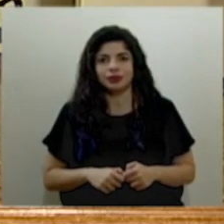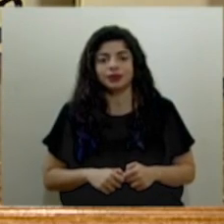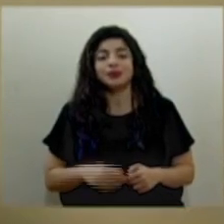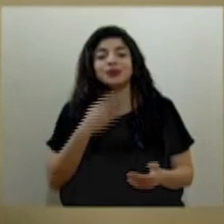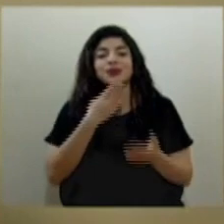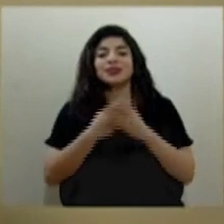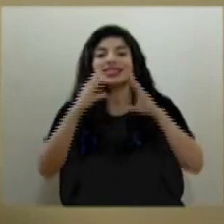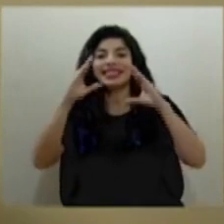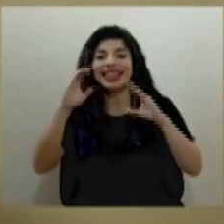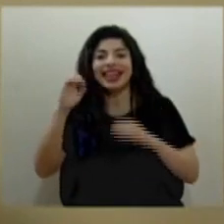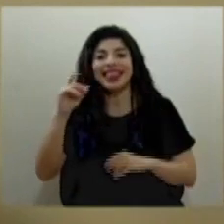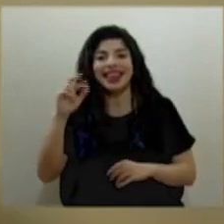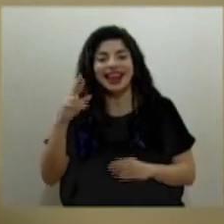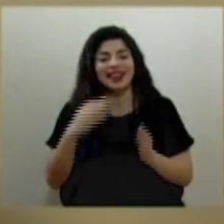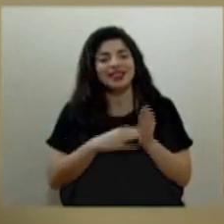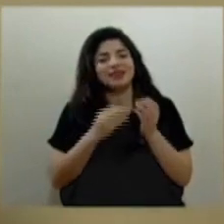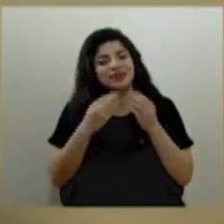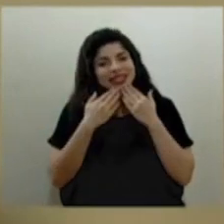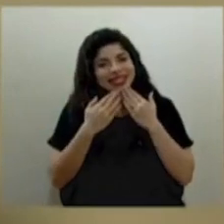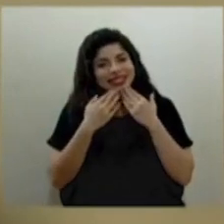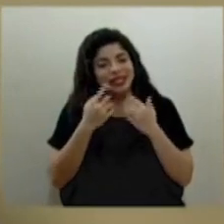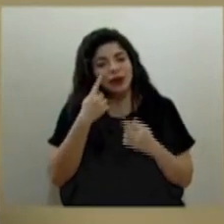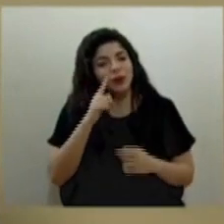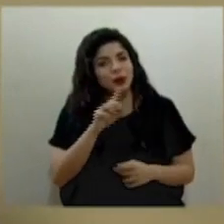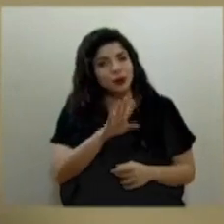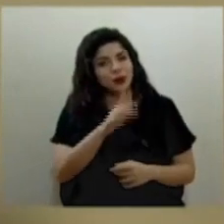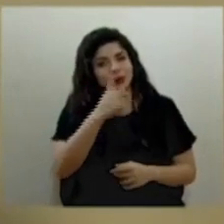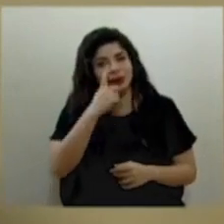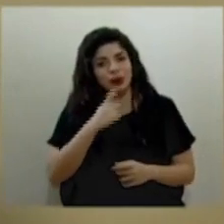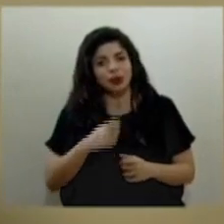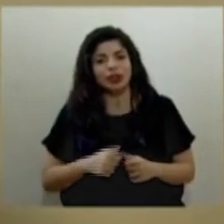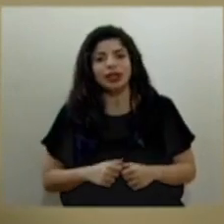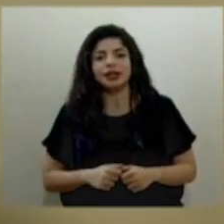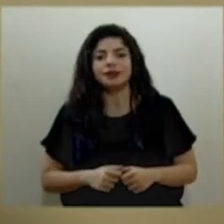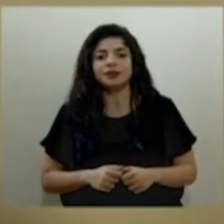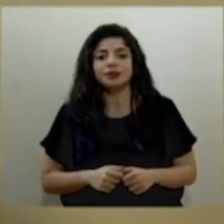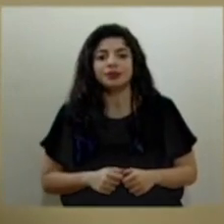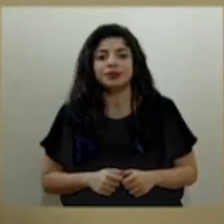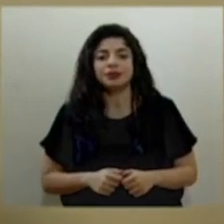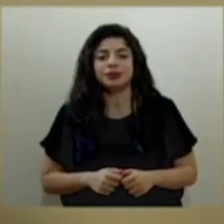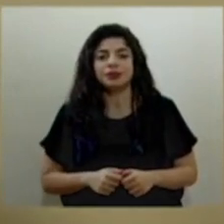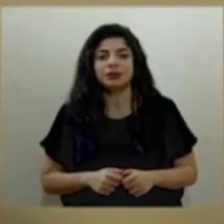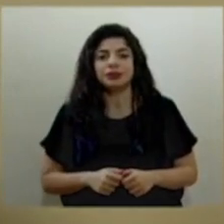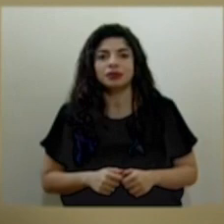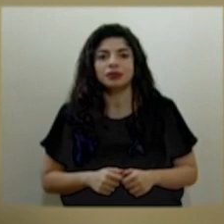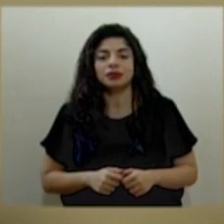Muy buenas tardes, don Edgar, nuevamente. Muchísimas gracias por su consulta.